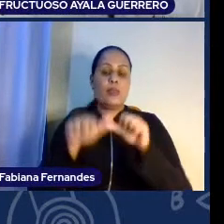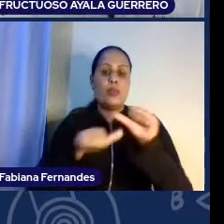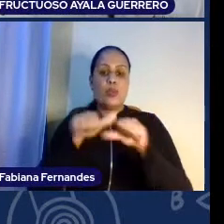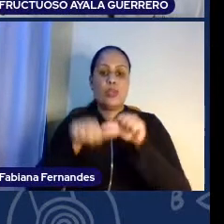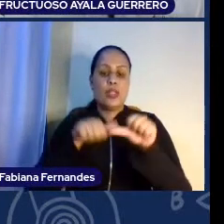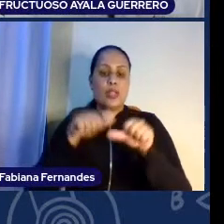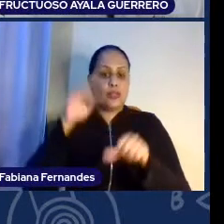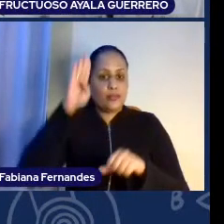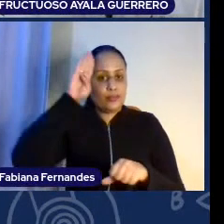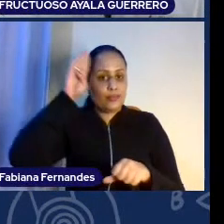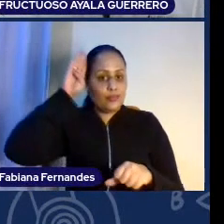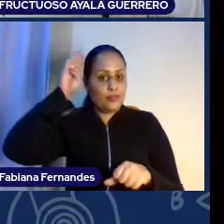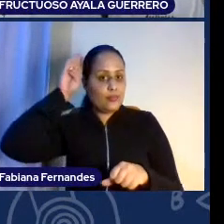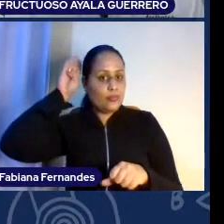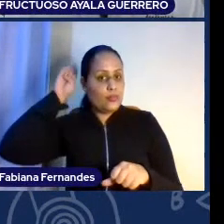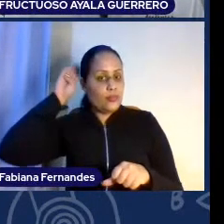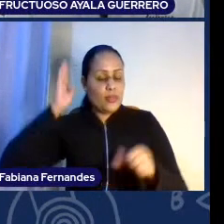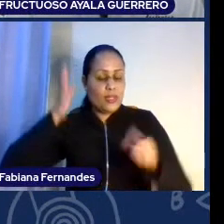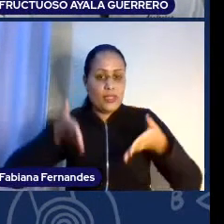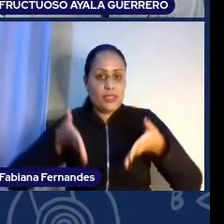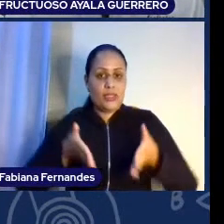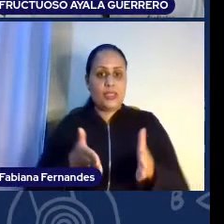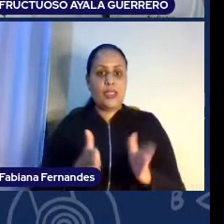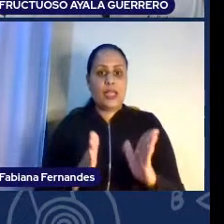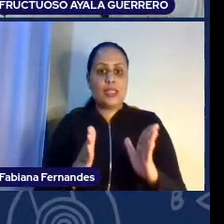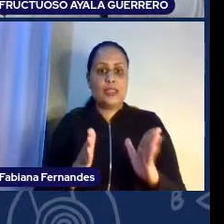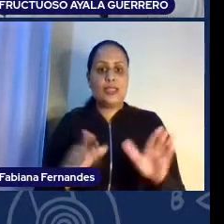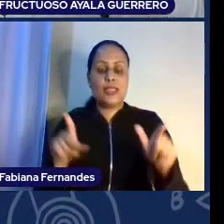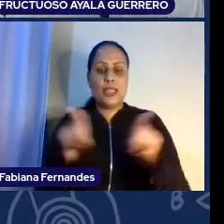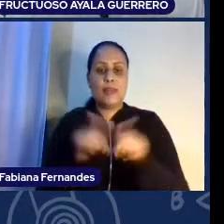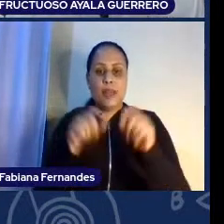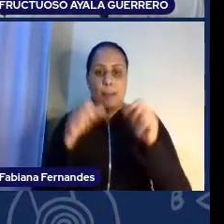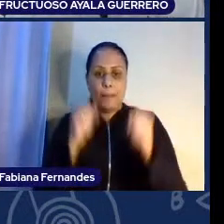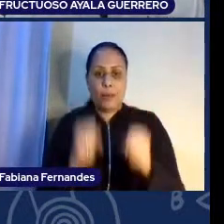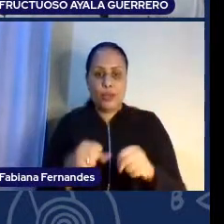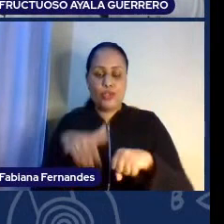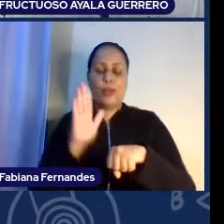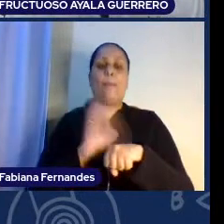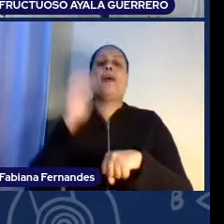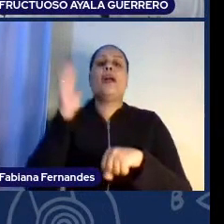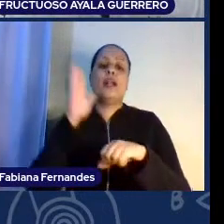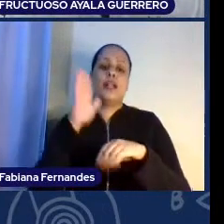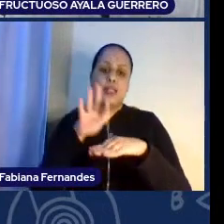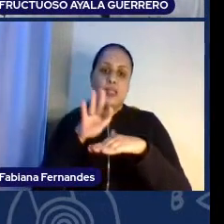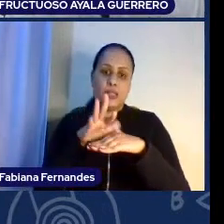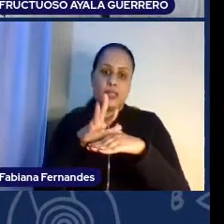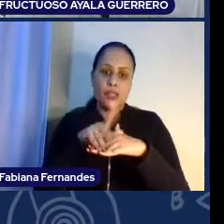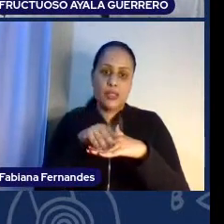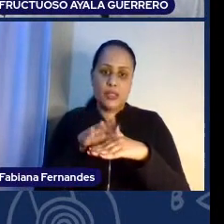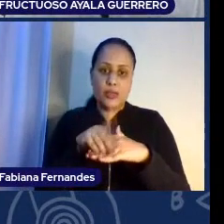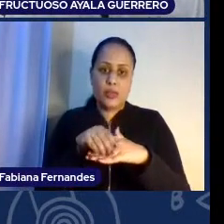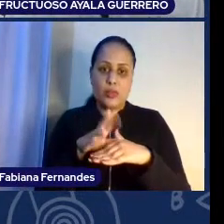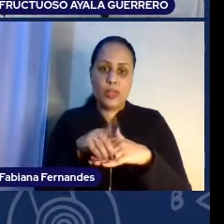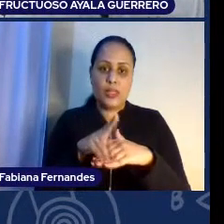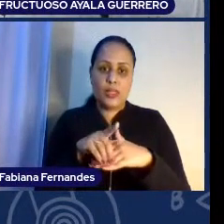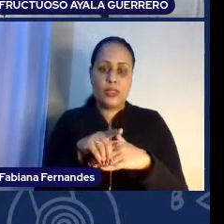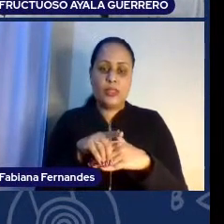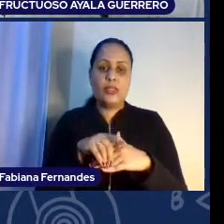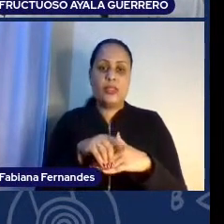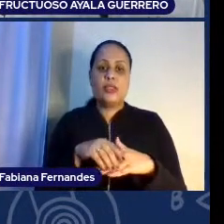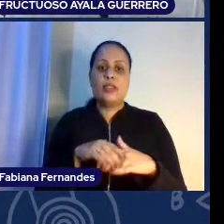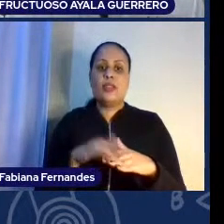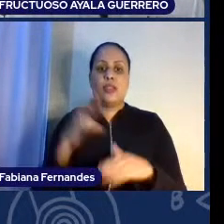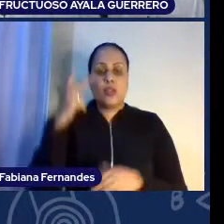momento de nacer, pues también hay otros factores que pueden influir en alterar el desarrollo normal del